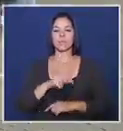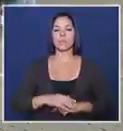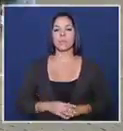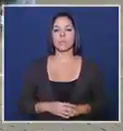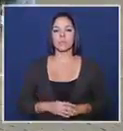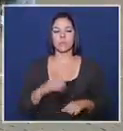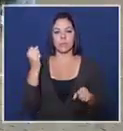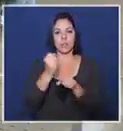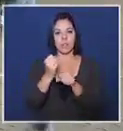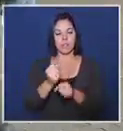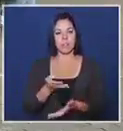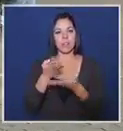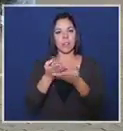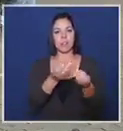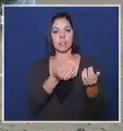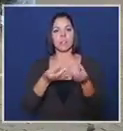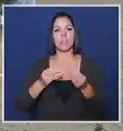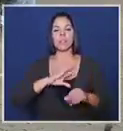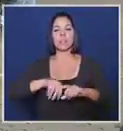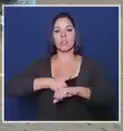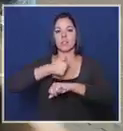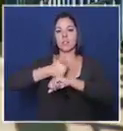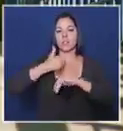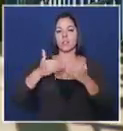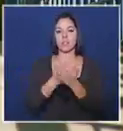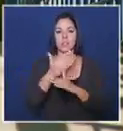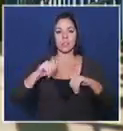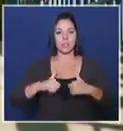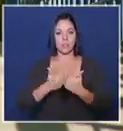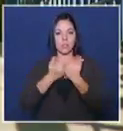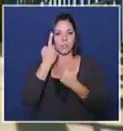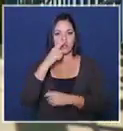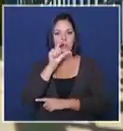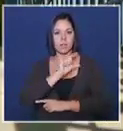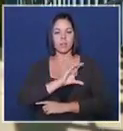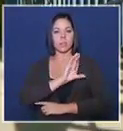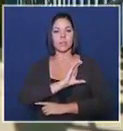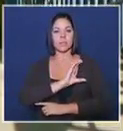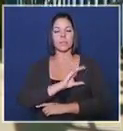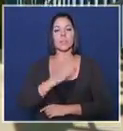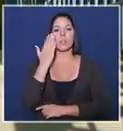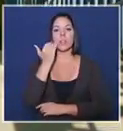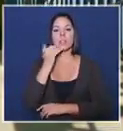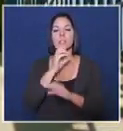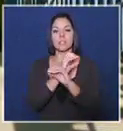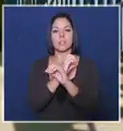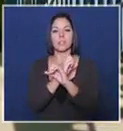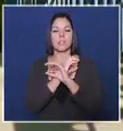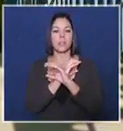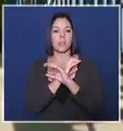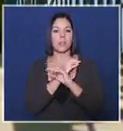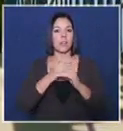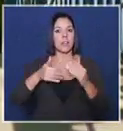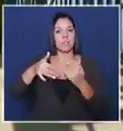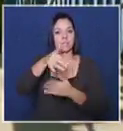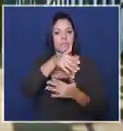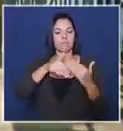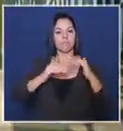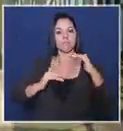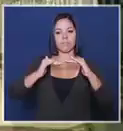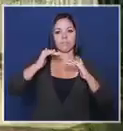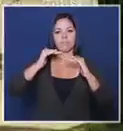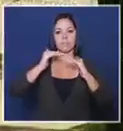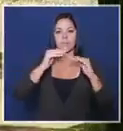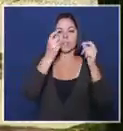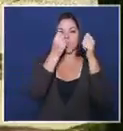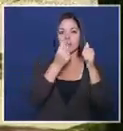El trabajo rinde frutos y plantea nuevos retos para las autoridades, puesto que la seguridad ciudadana es una combinación